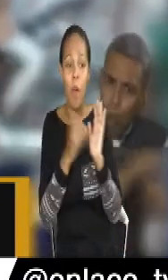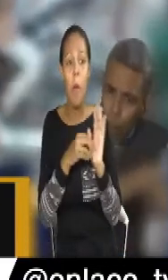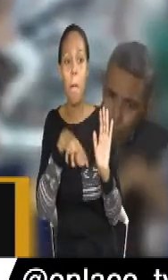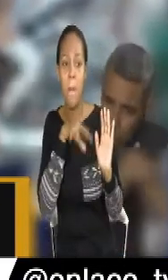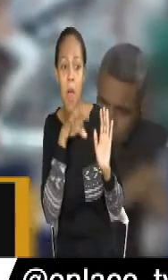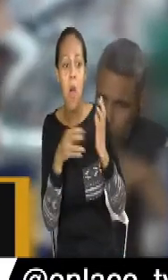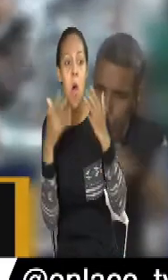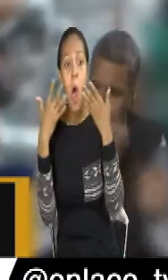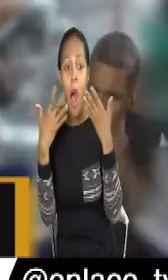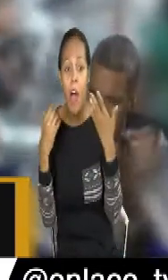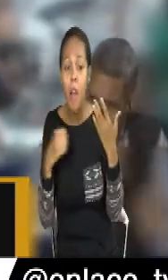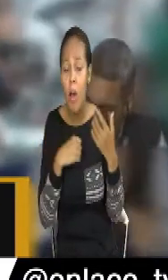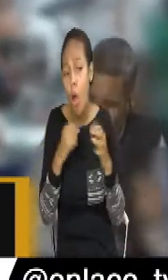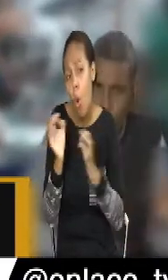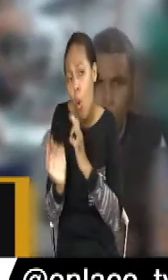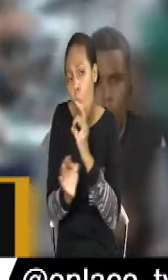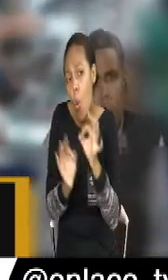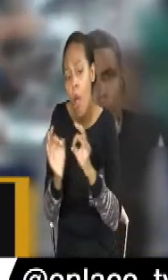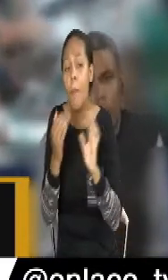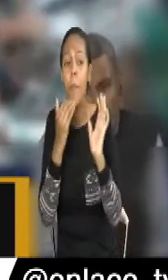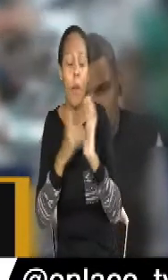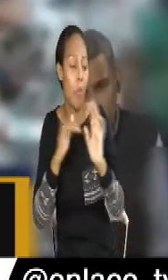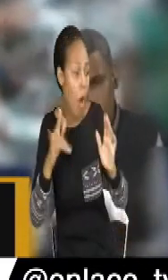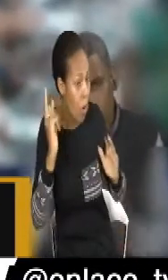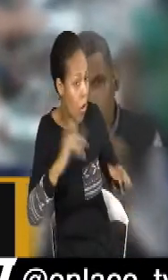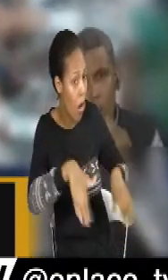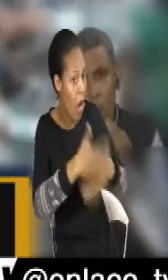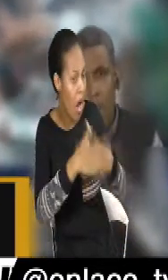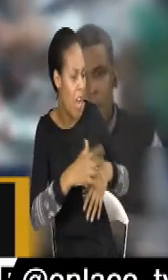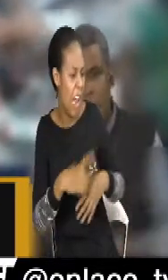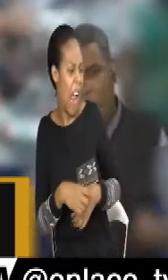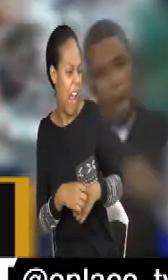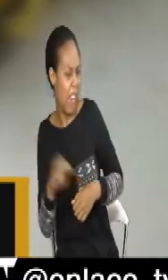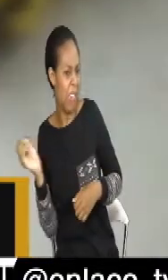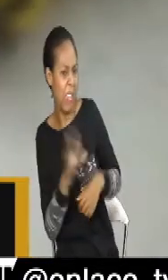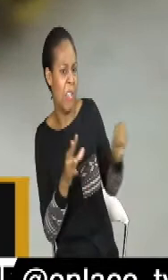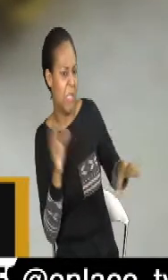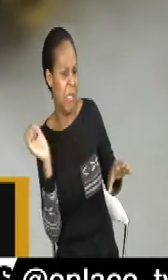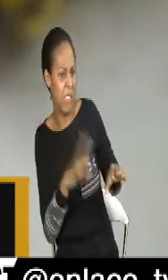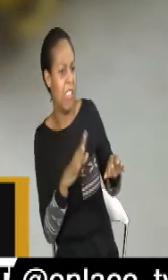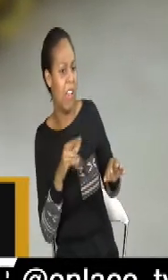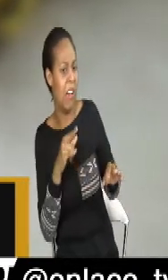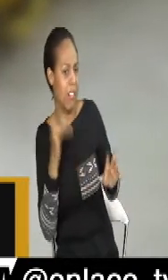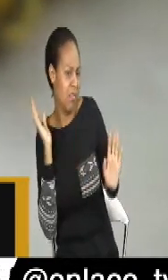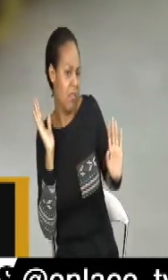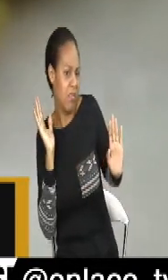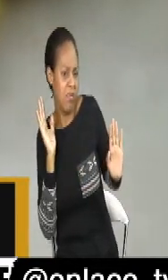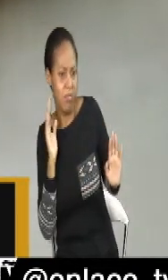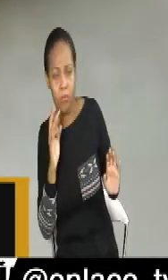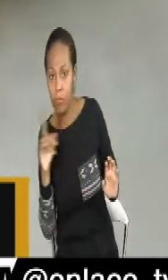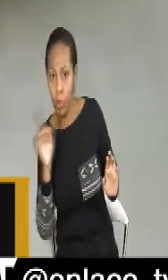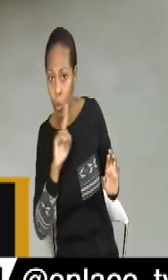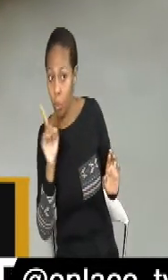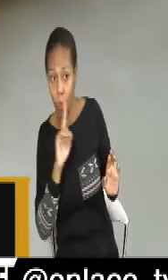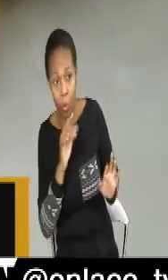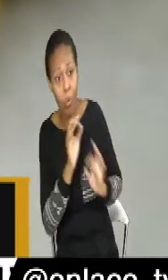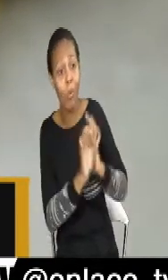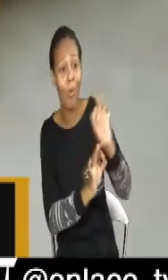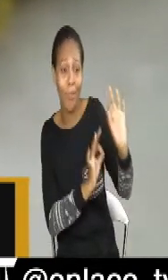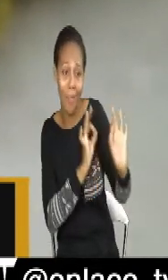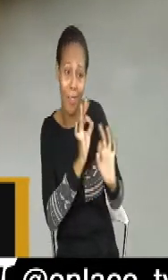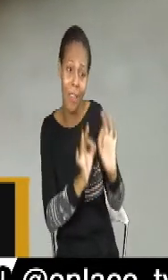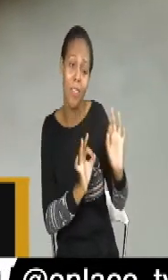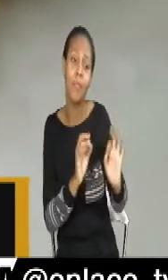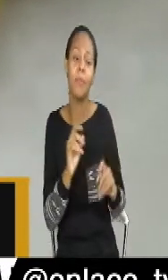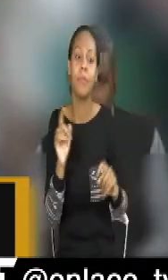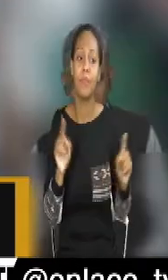considerarla. Y si están en la calle, tenerle consideración, no tirarles nada que les afecte a ellos, sí. Aseguran que sienten temor incluso